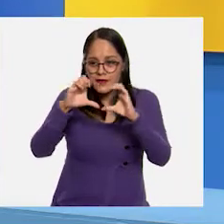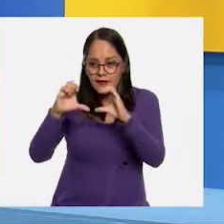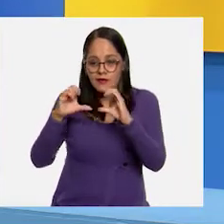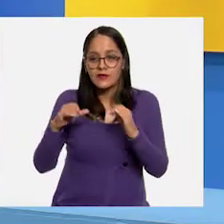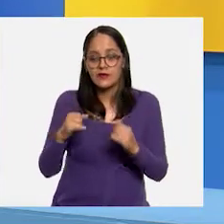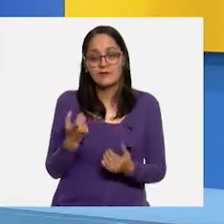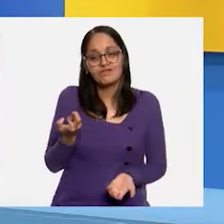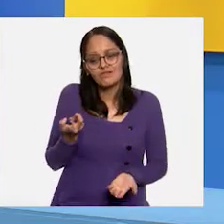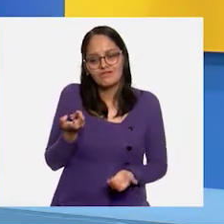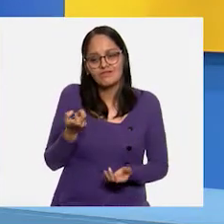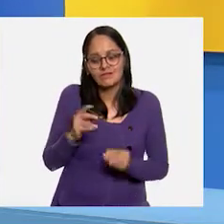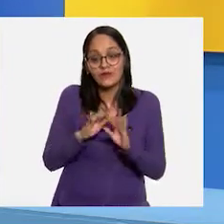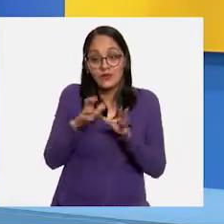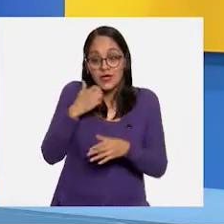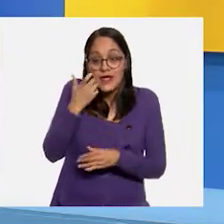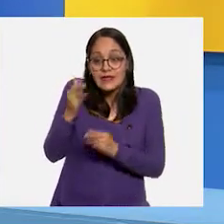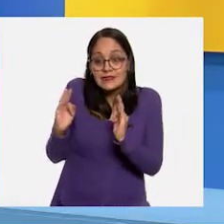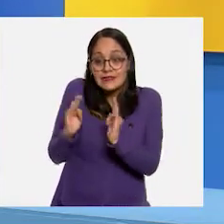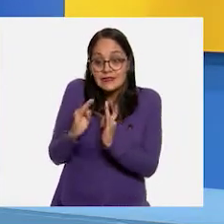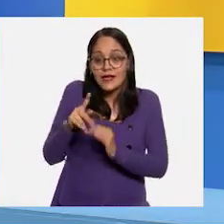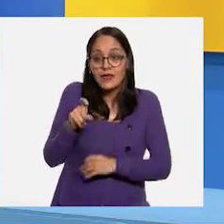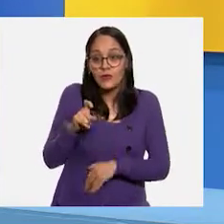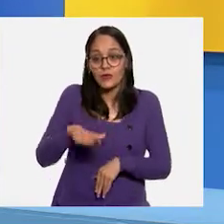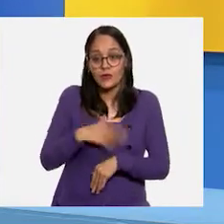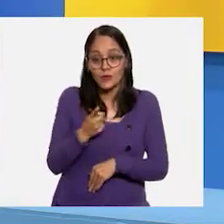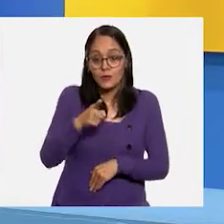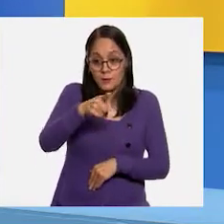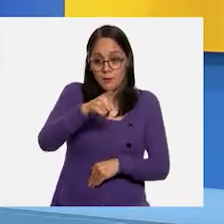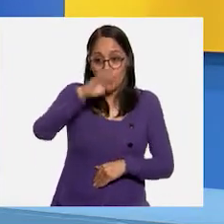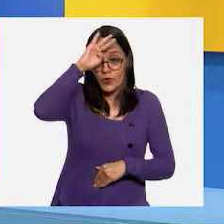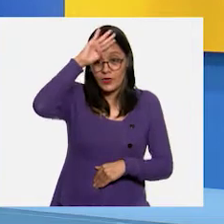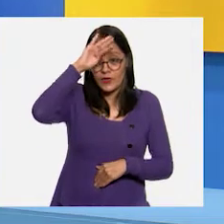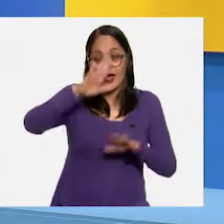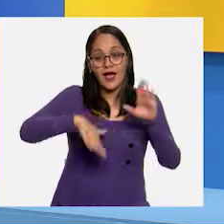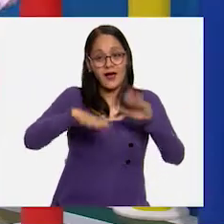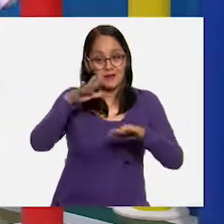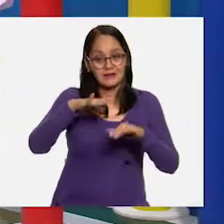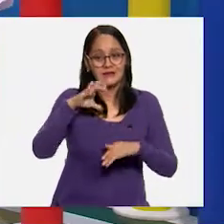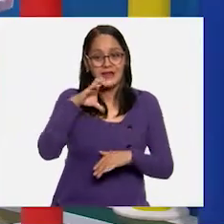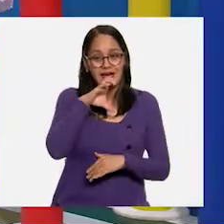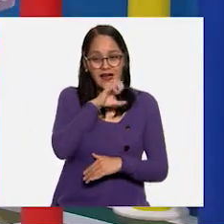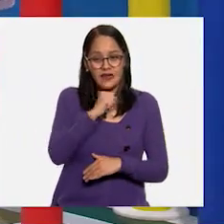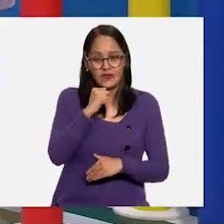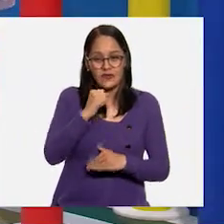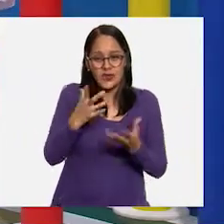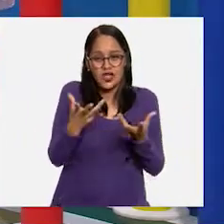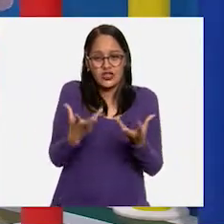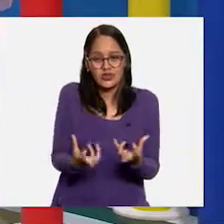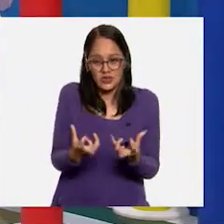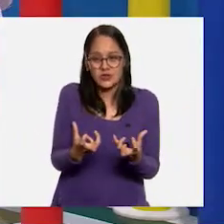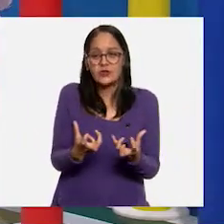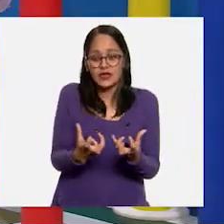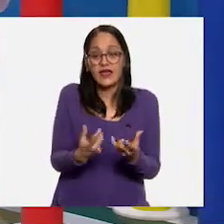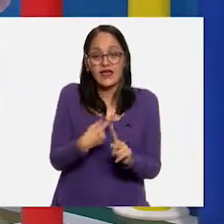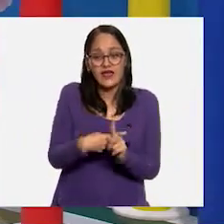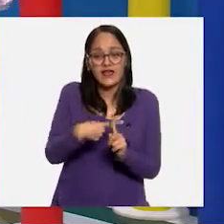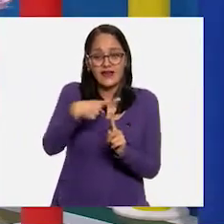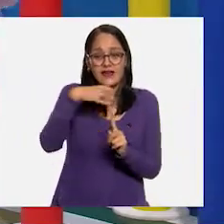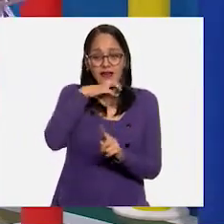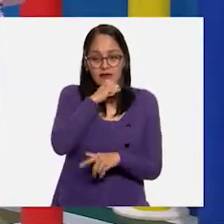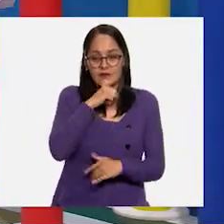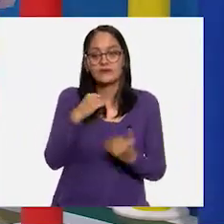el abasto de agua y más en una región semiseca y con altas temperaturas. Sí, y 16 años después